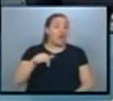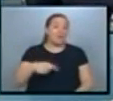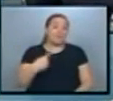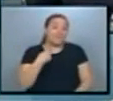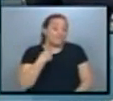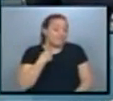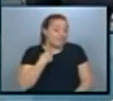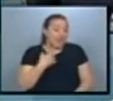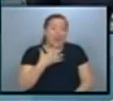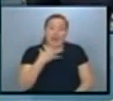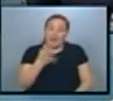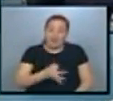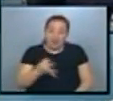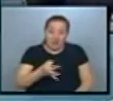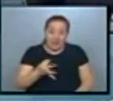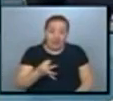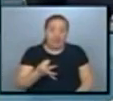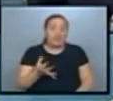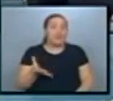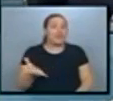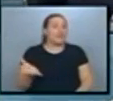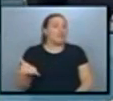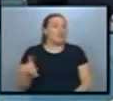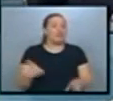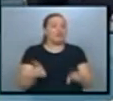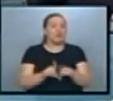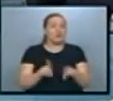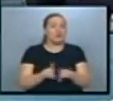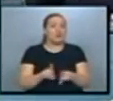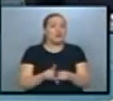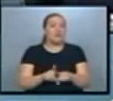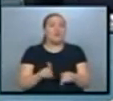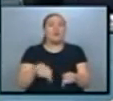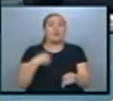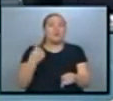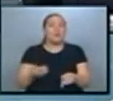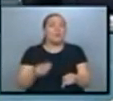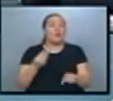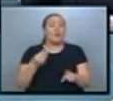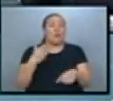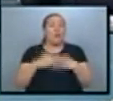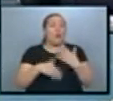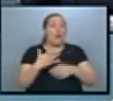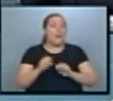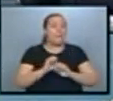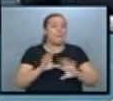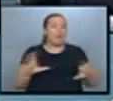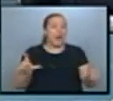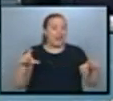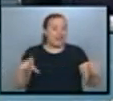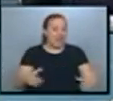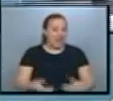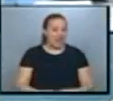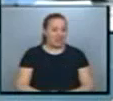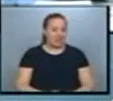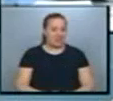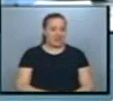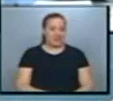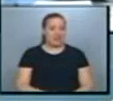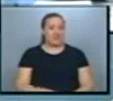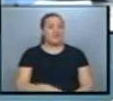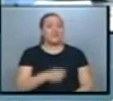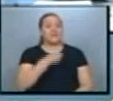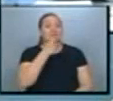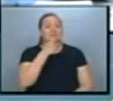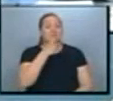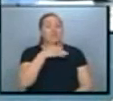verdad que... le queda poco margen para no rendir en la cancha. Sí, es un dato también negativo si el día de mañana lo